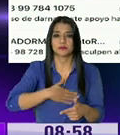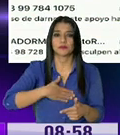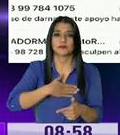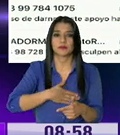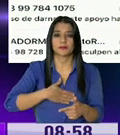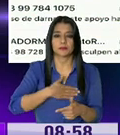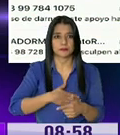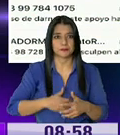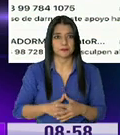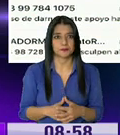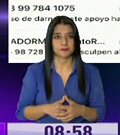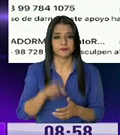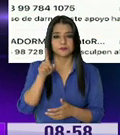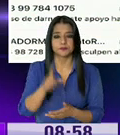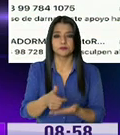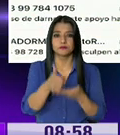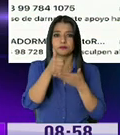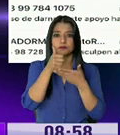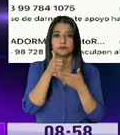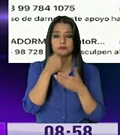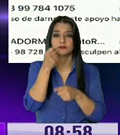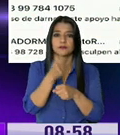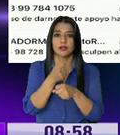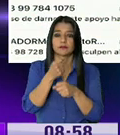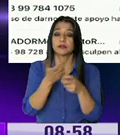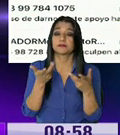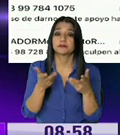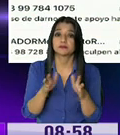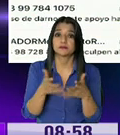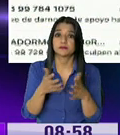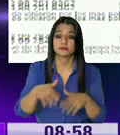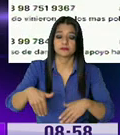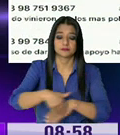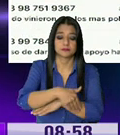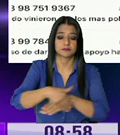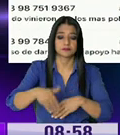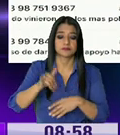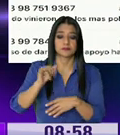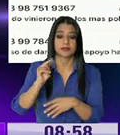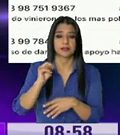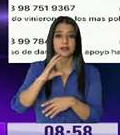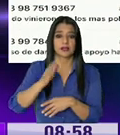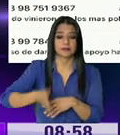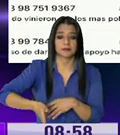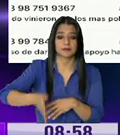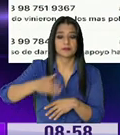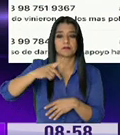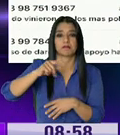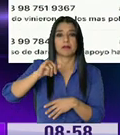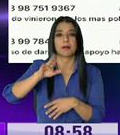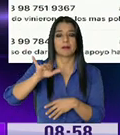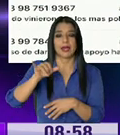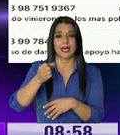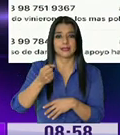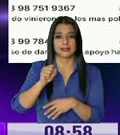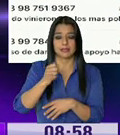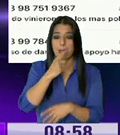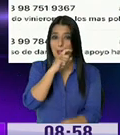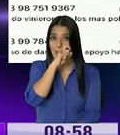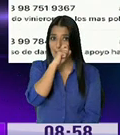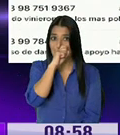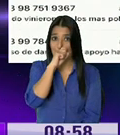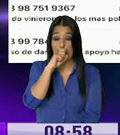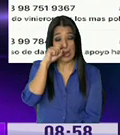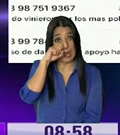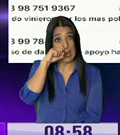dicen, necesitamos ayuda, estamos sin trabajo, Avenida del Inca y Las Palmeras. Nos dejaste el número también. A ver, ¿qué más dicen